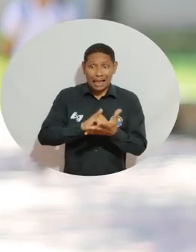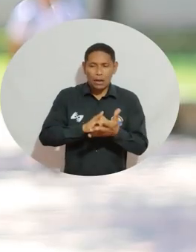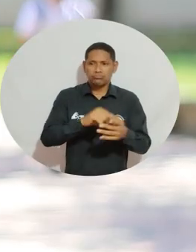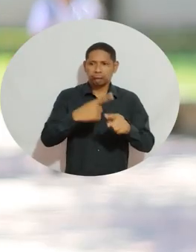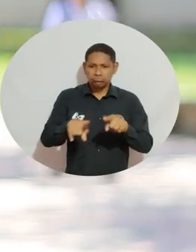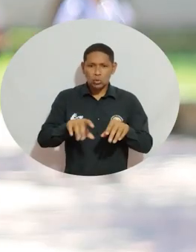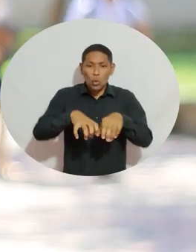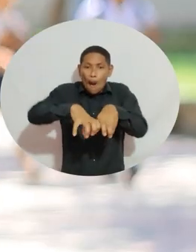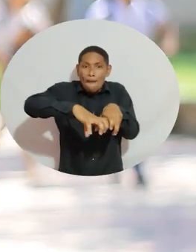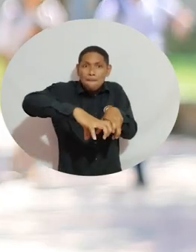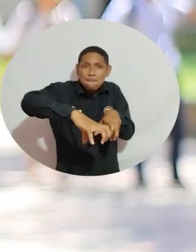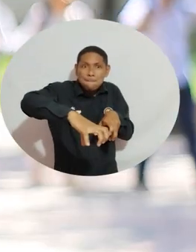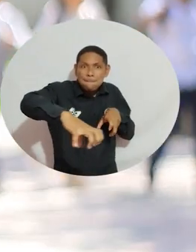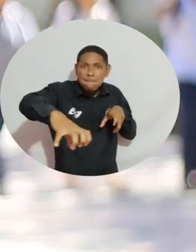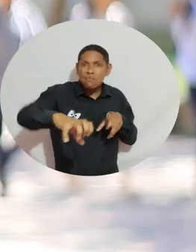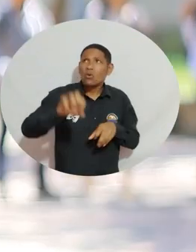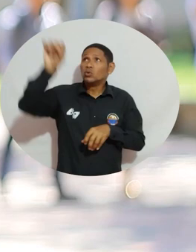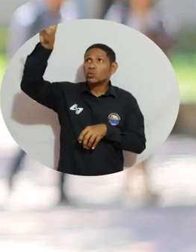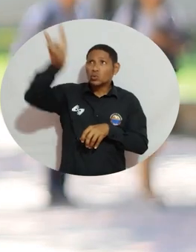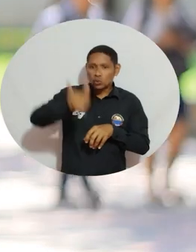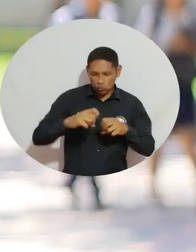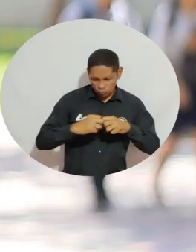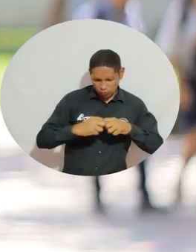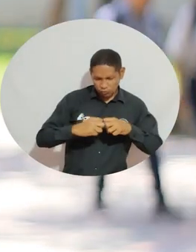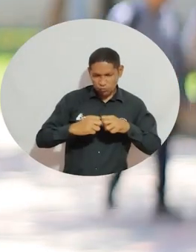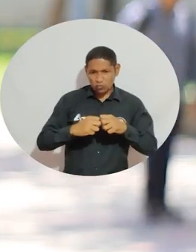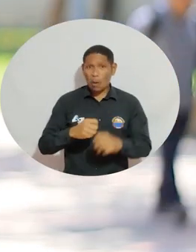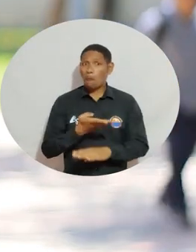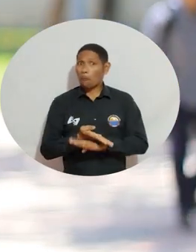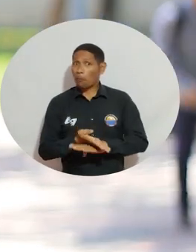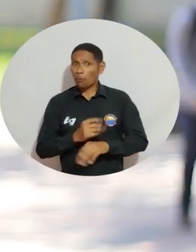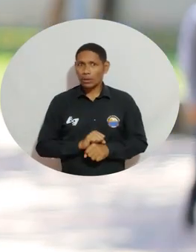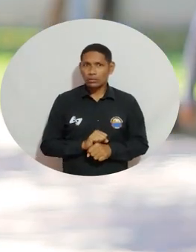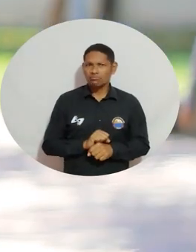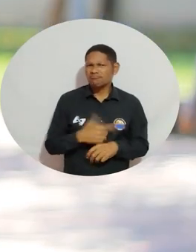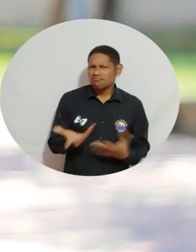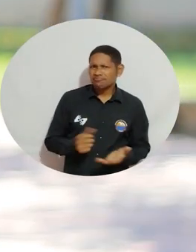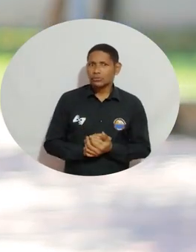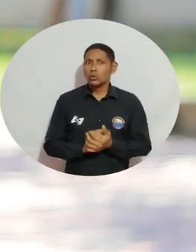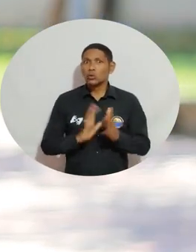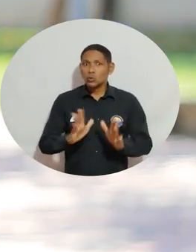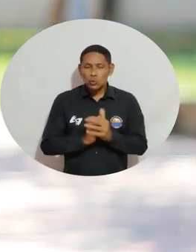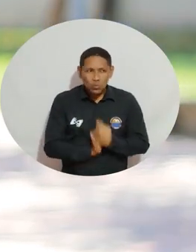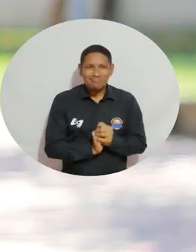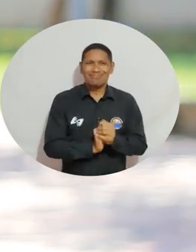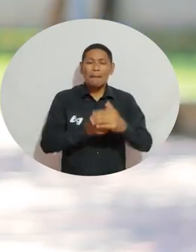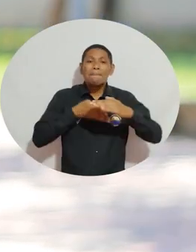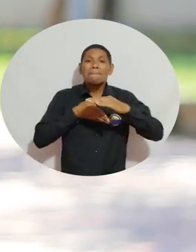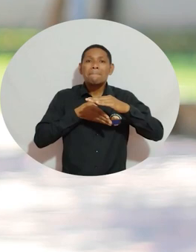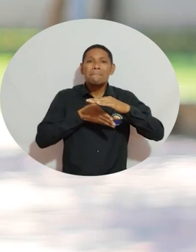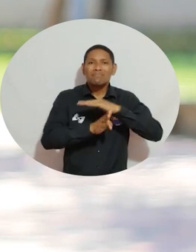pavimento integrado con energía solar destaca como una propuesta innovadora. Propuesta diseñada en el marco de la